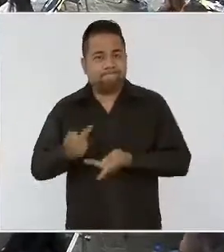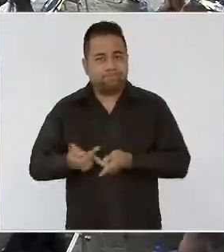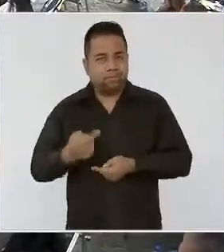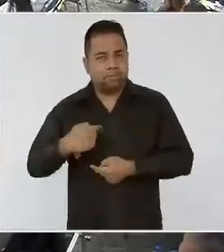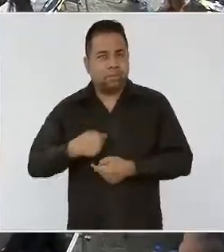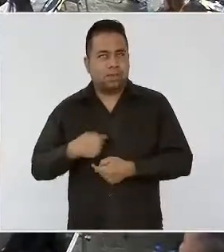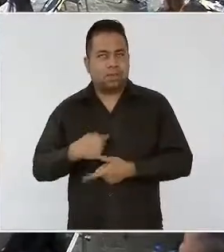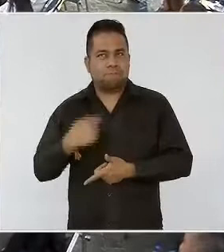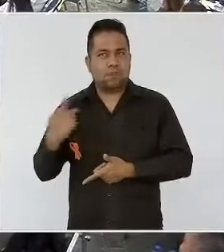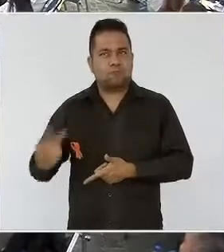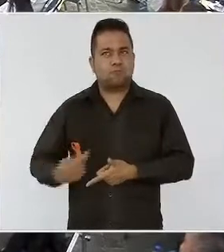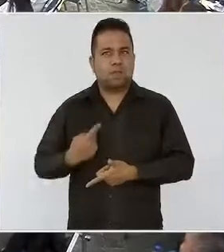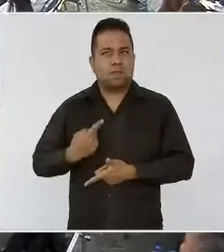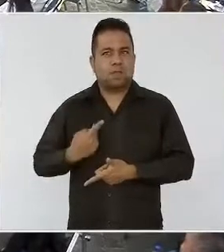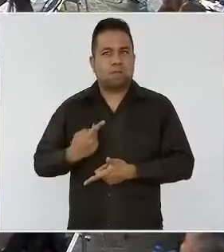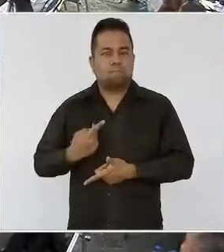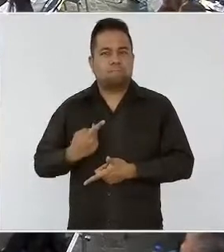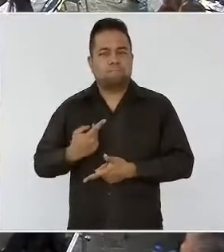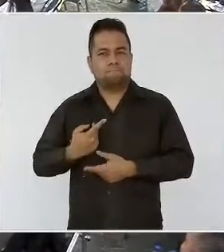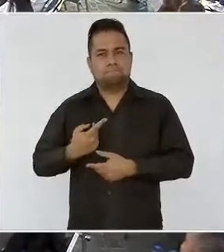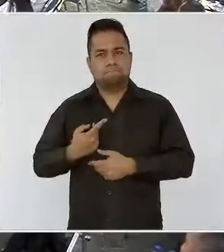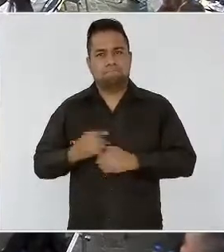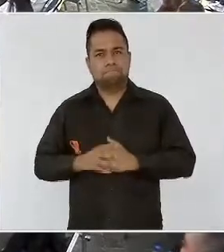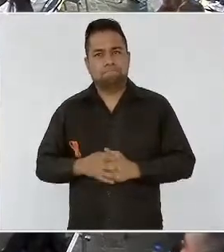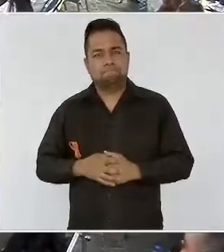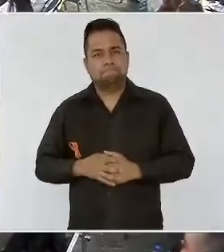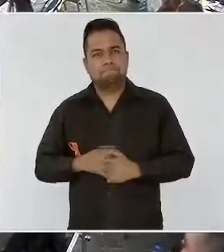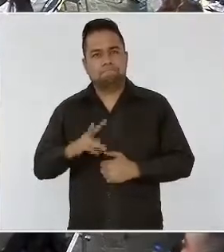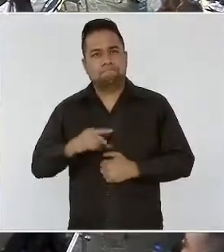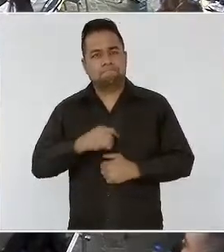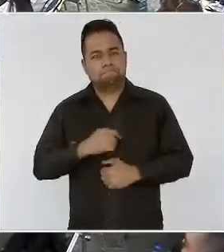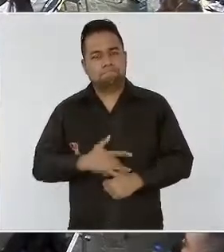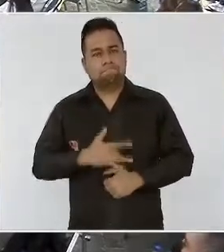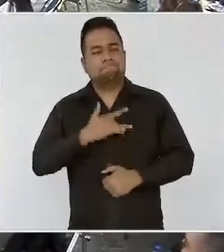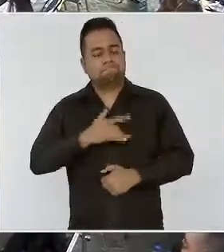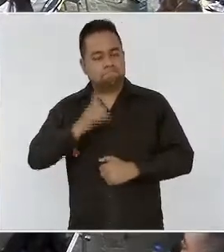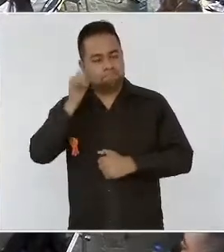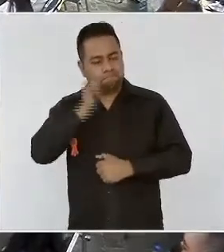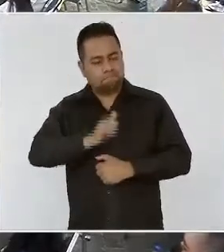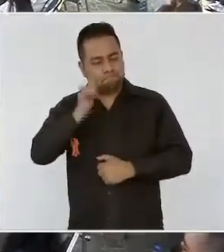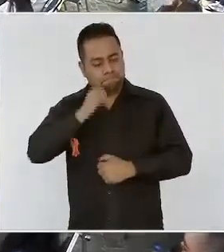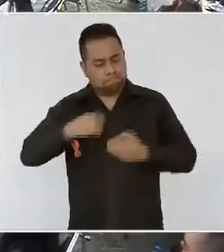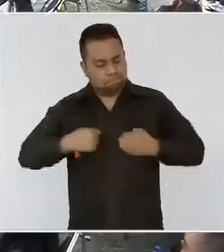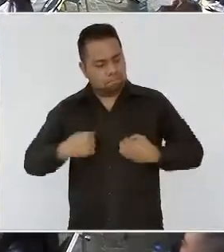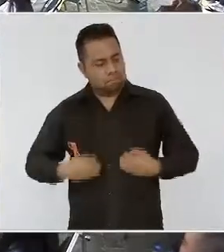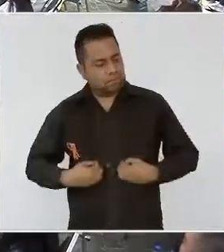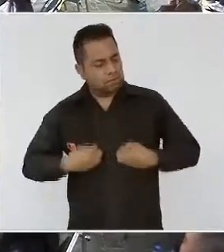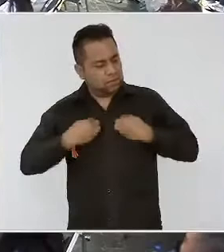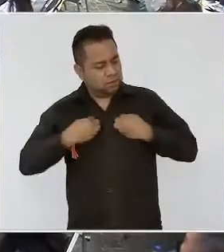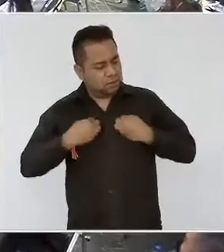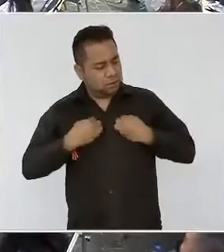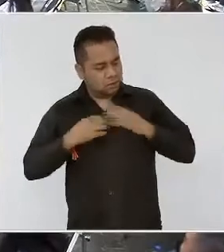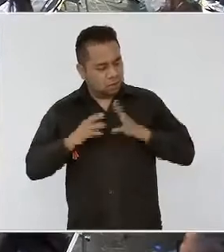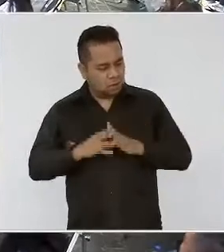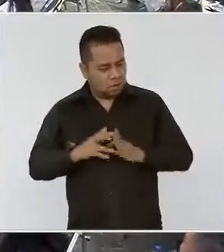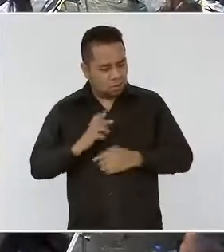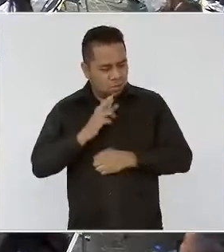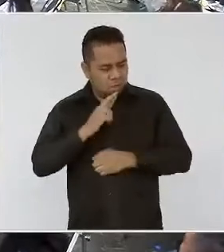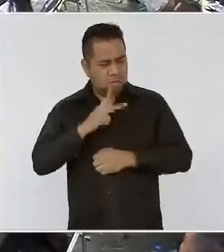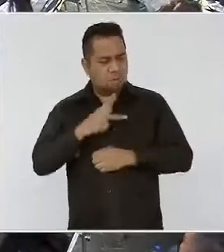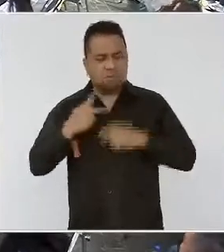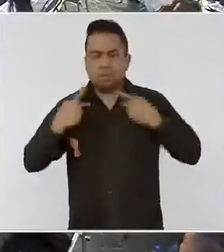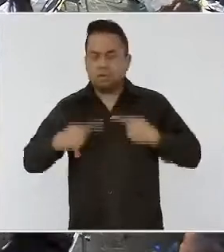para mí ha sido esa la preocupación de mi vida, cómo ser una mejor